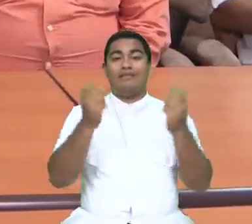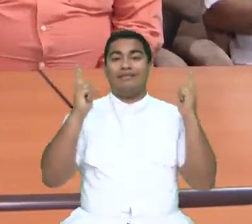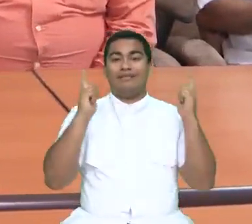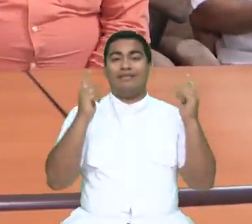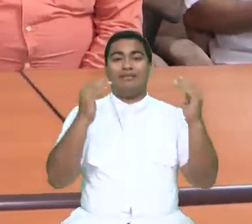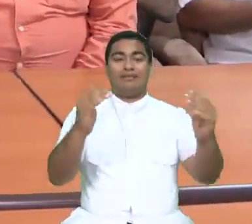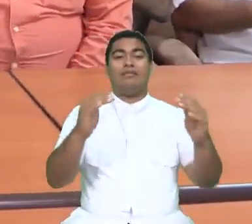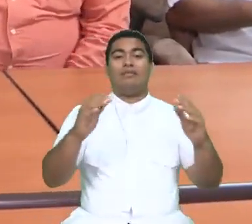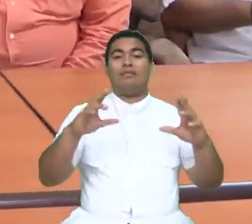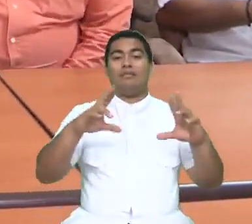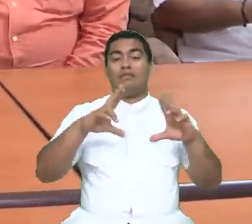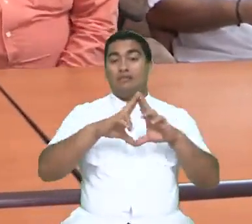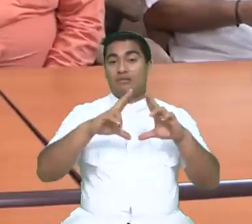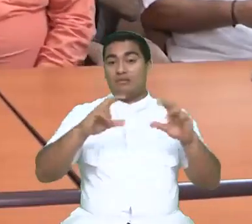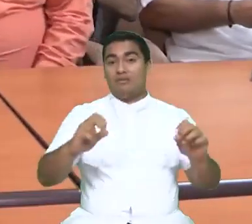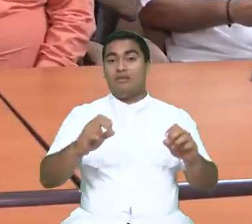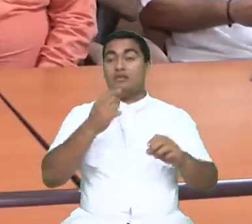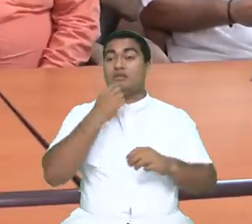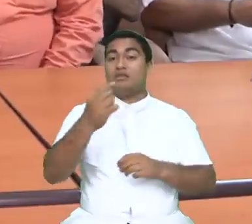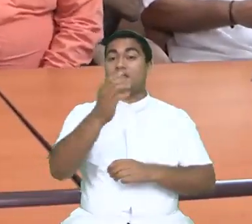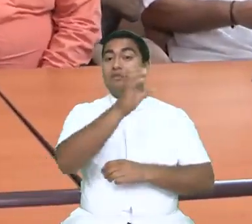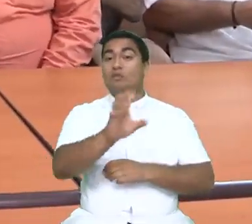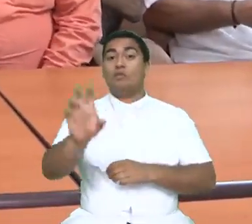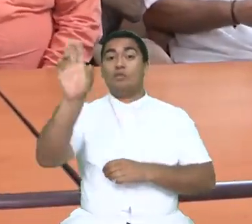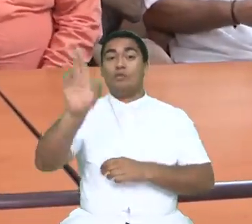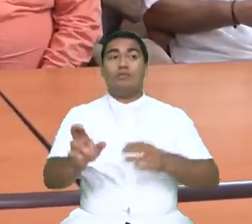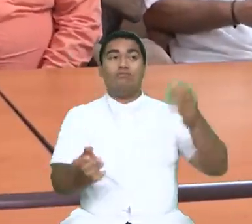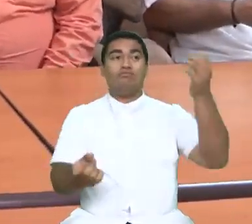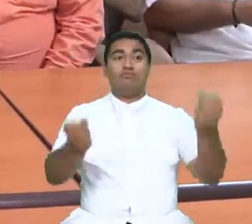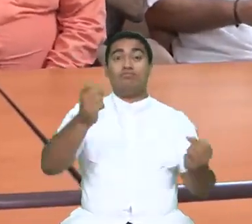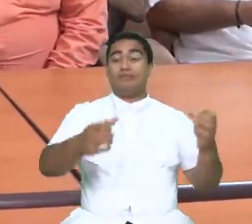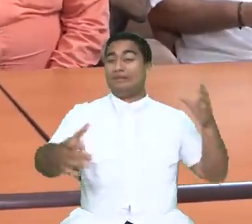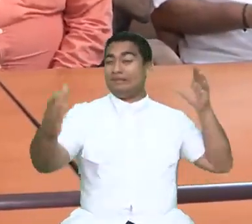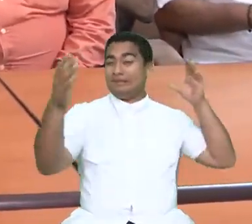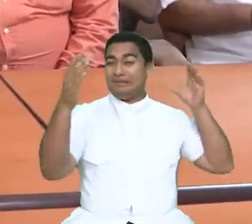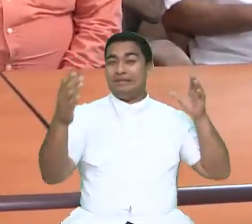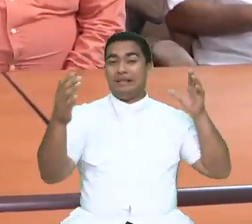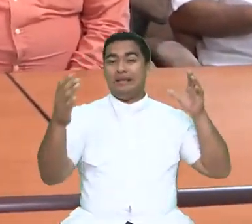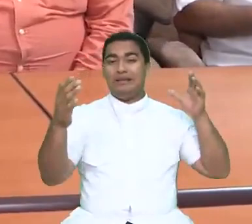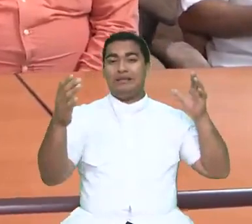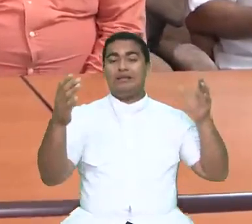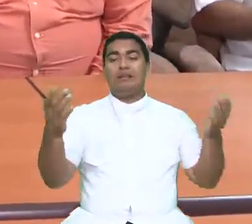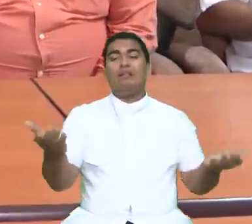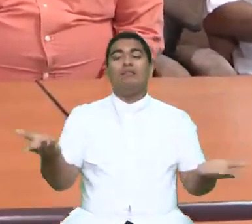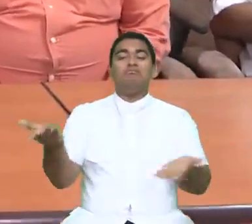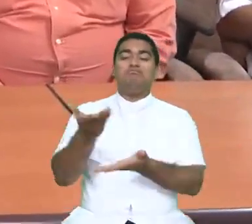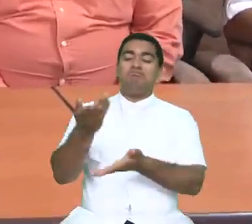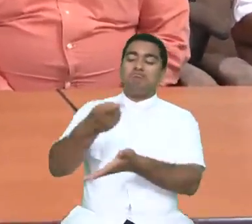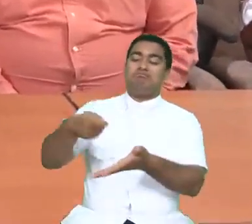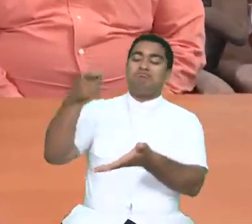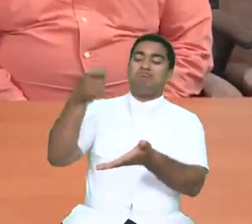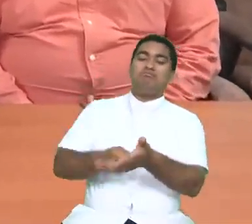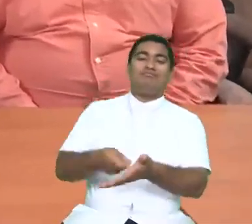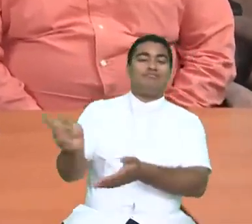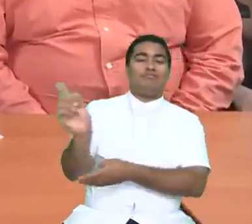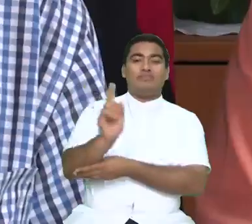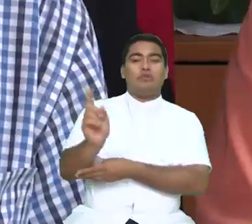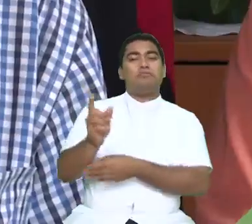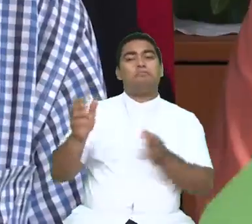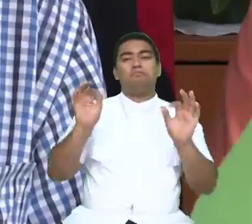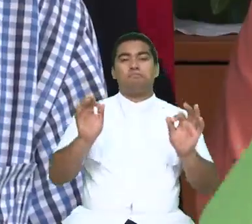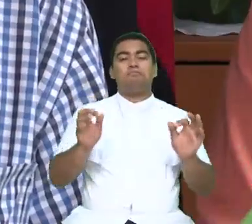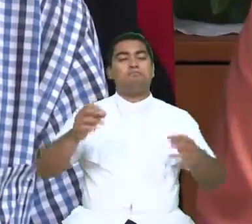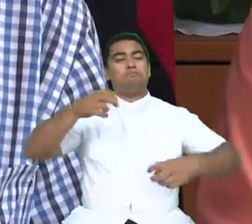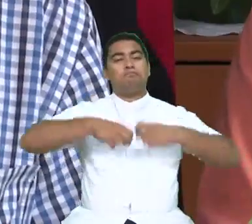a transportistas de carga de Costa Rica como parte de los resultados de negociaciones de soluciones y controversias entre ambos países.